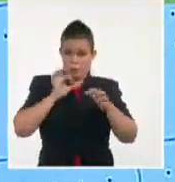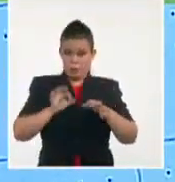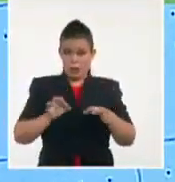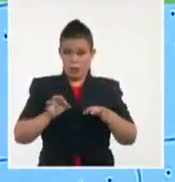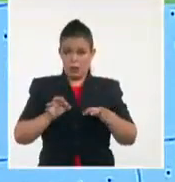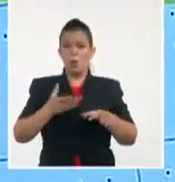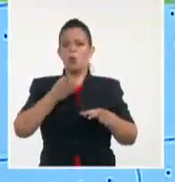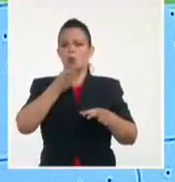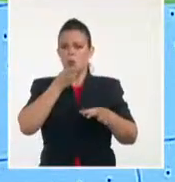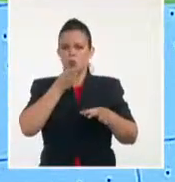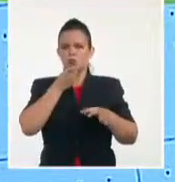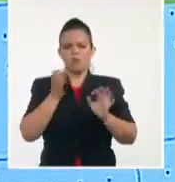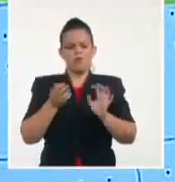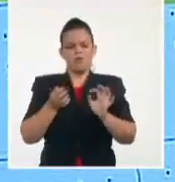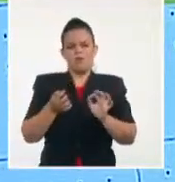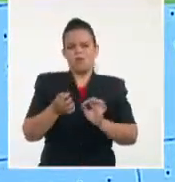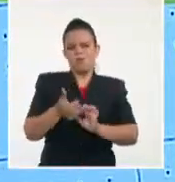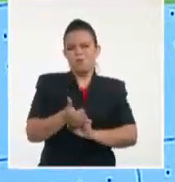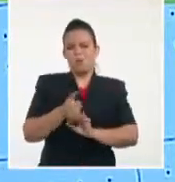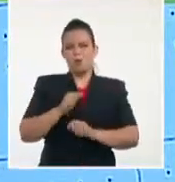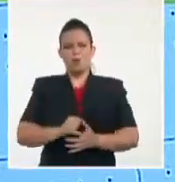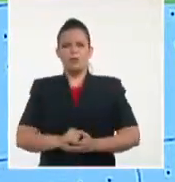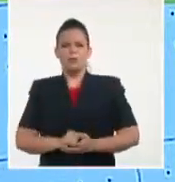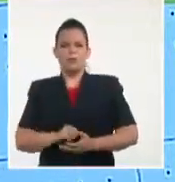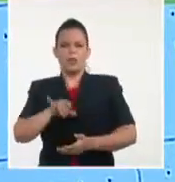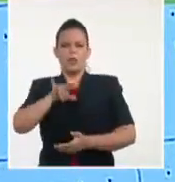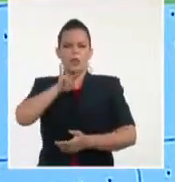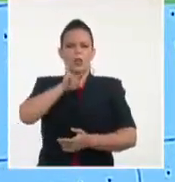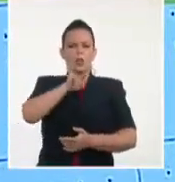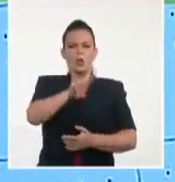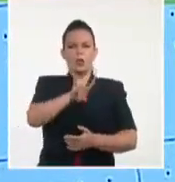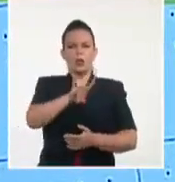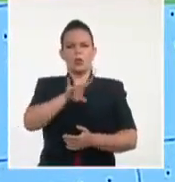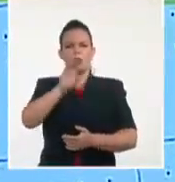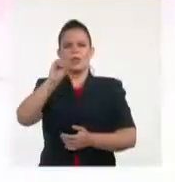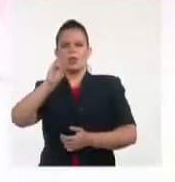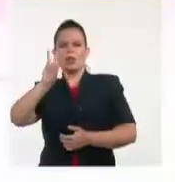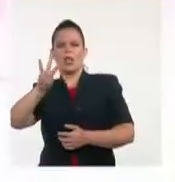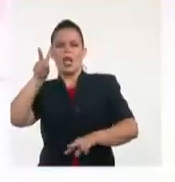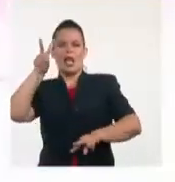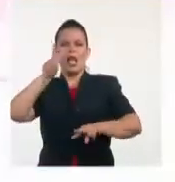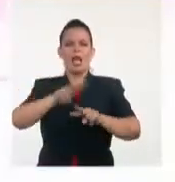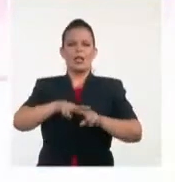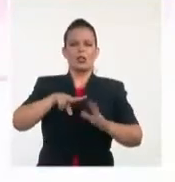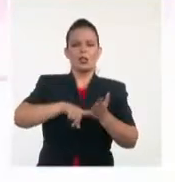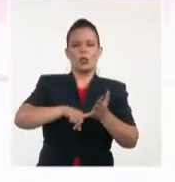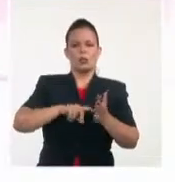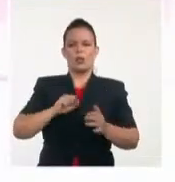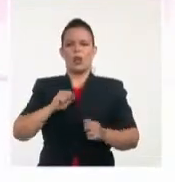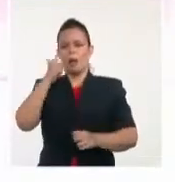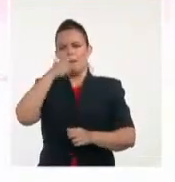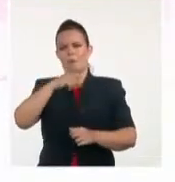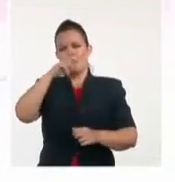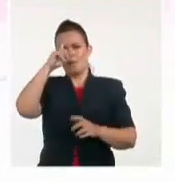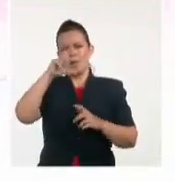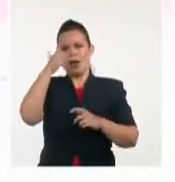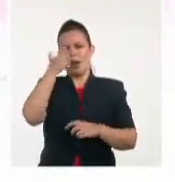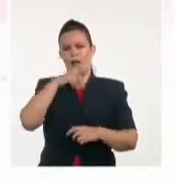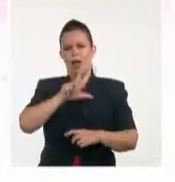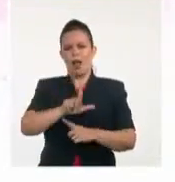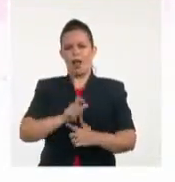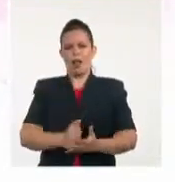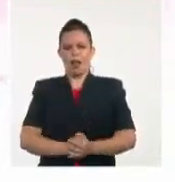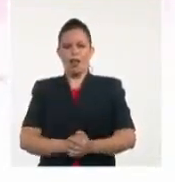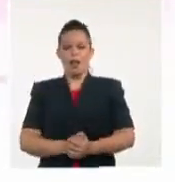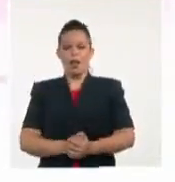prácticamente 900 hectopascal, 903 hectopascal. Y llegó a tener 140 kilómetros